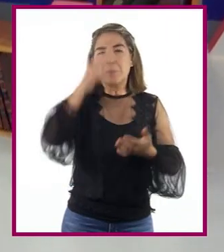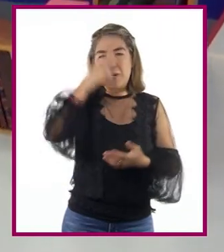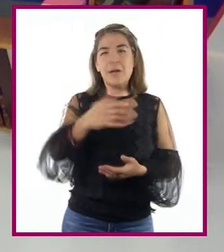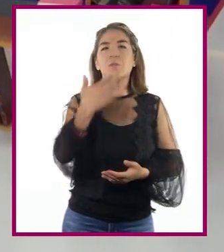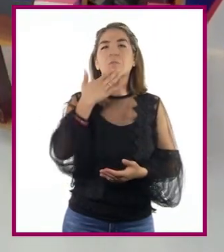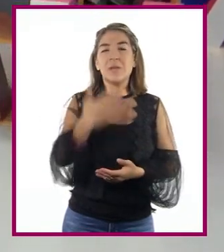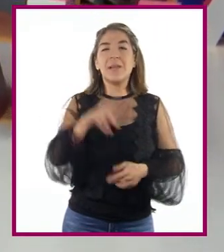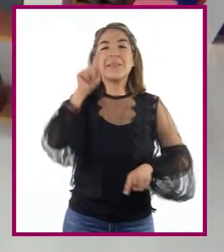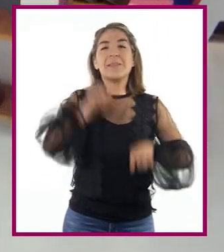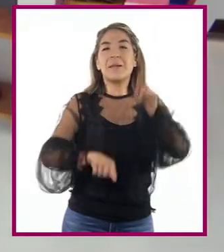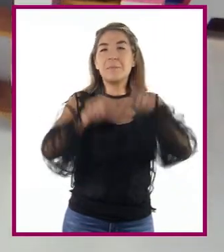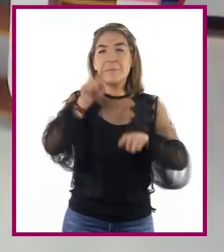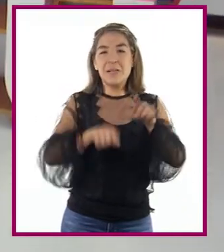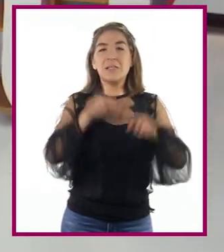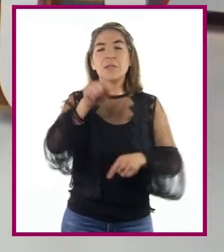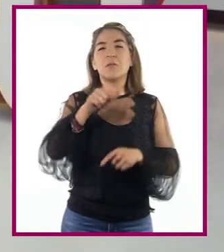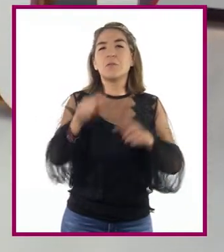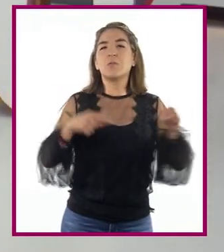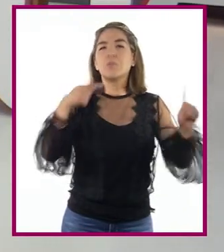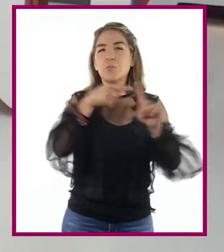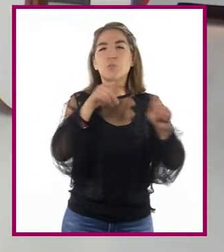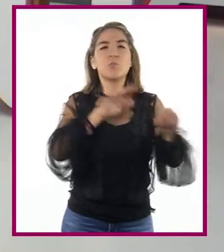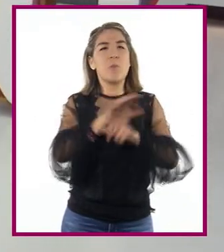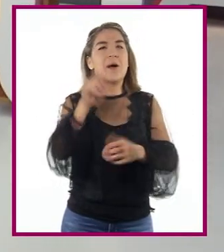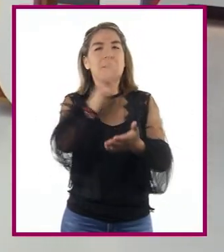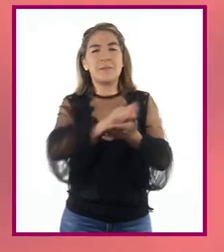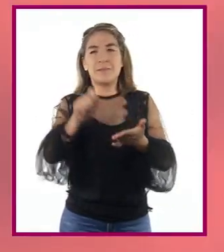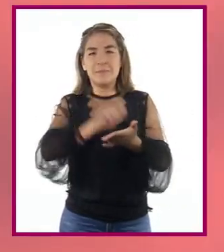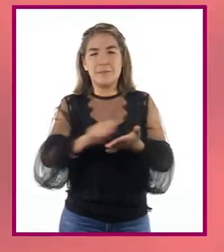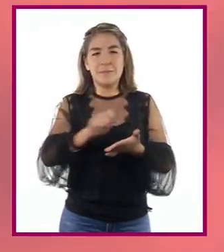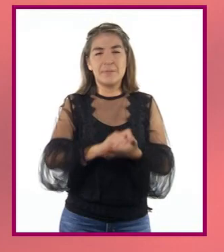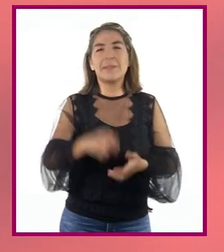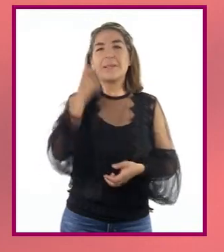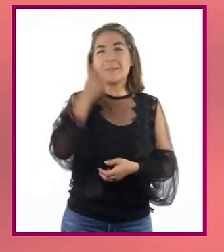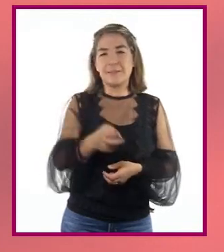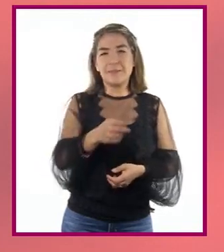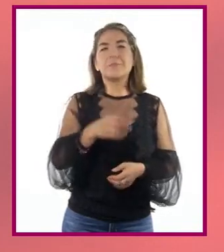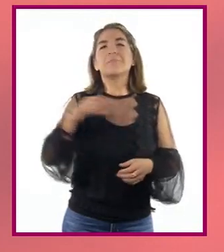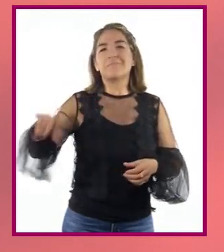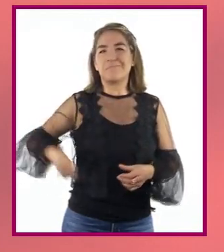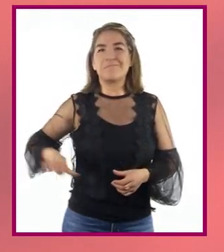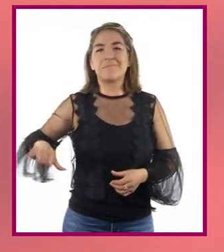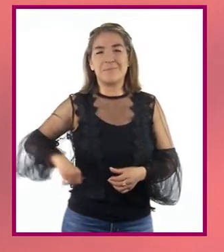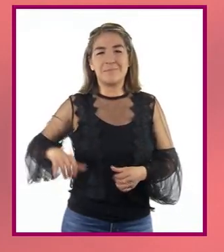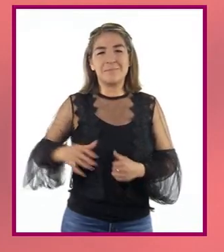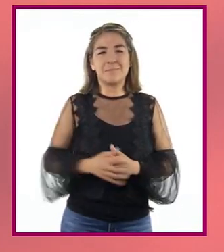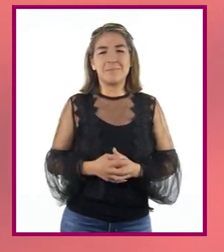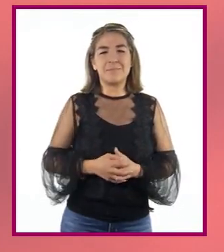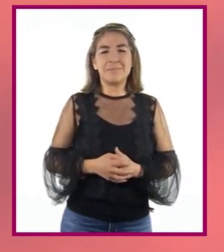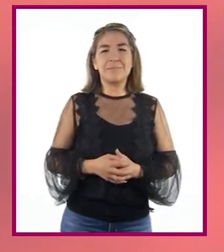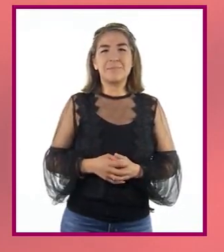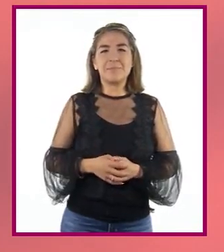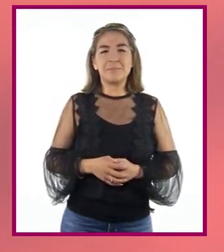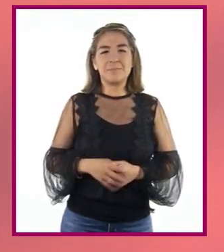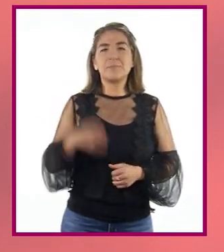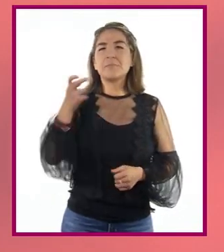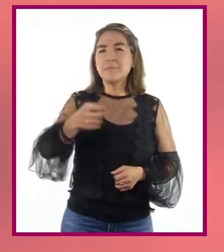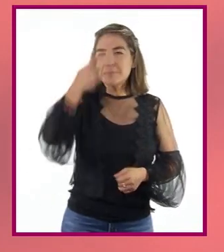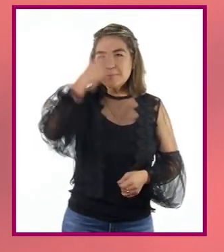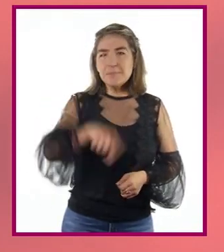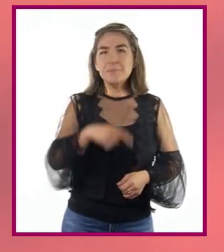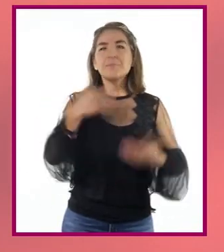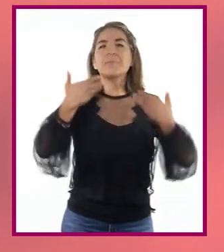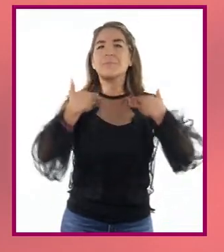adecuada dependiendo del fin con la que la escribimos? Eso suena interesante, profesora, pues esto nos